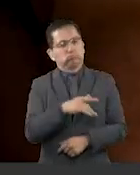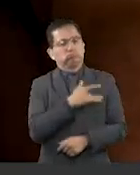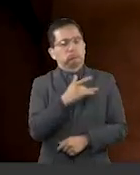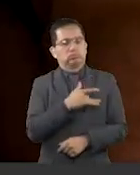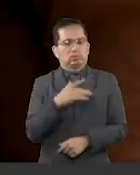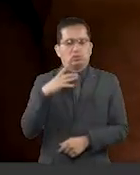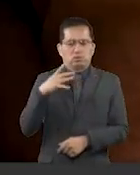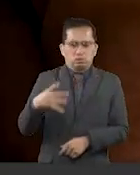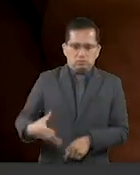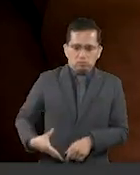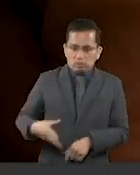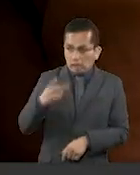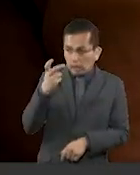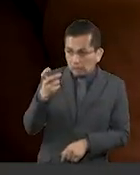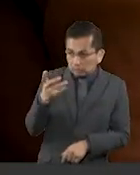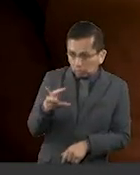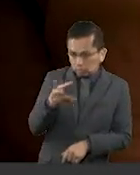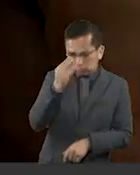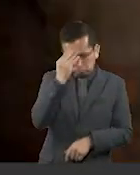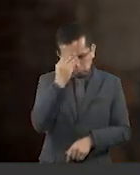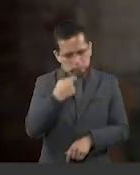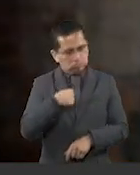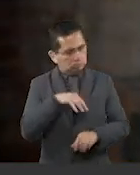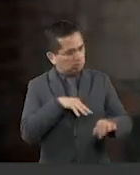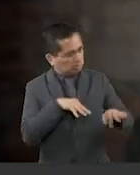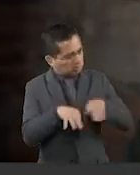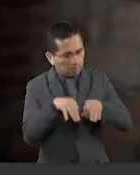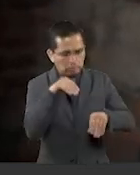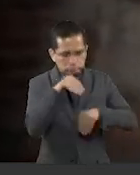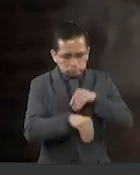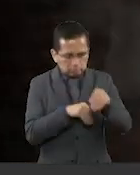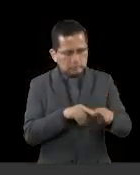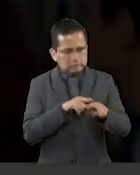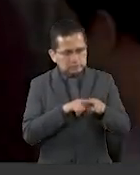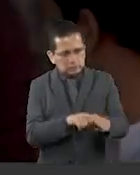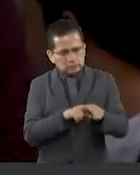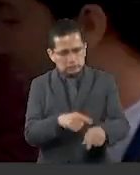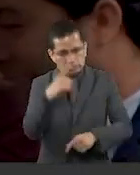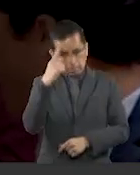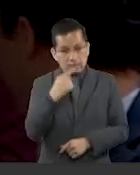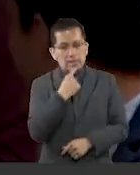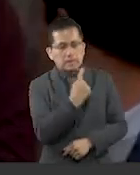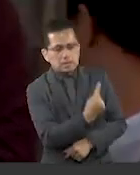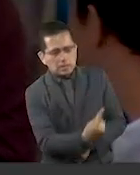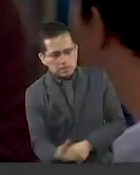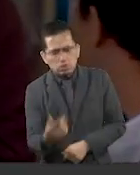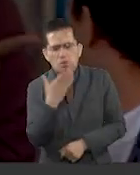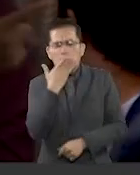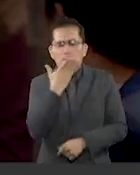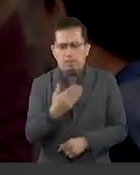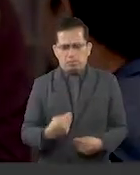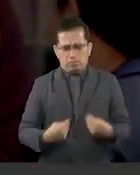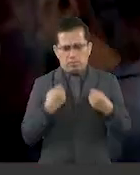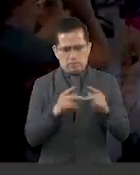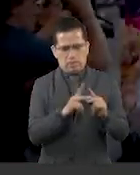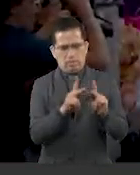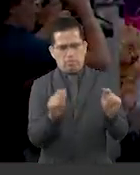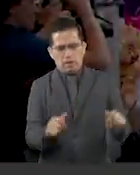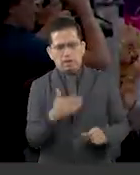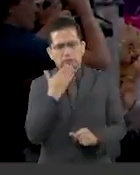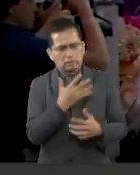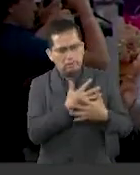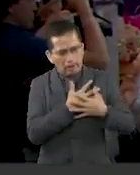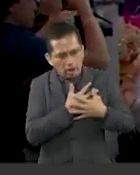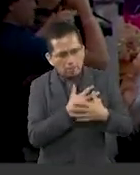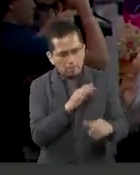futuro donde todas las niñas y todos los niños puedan vivir en paz, amados, protegidos. El